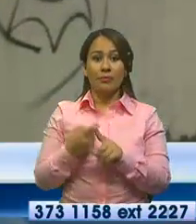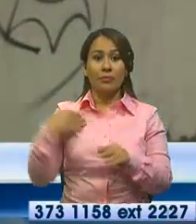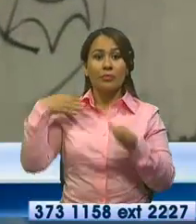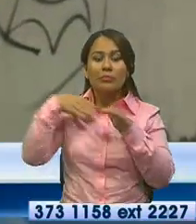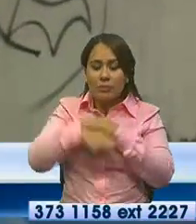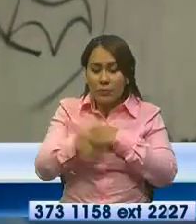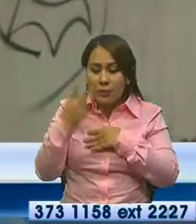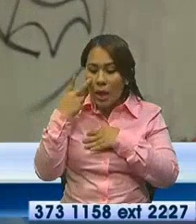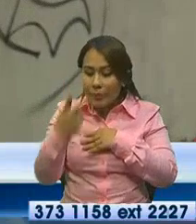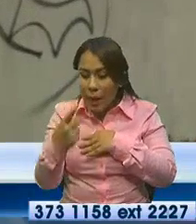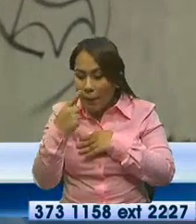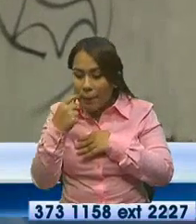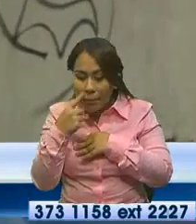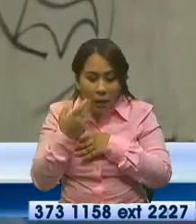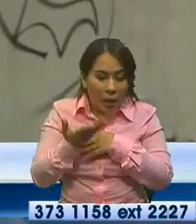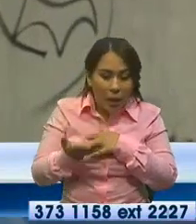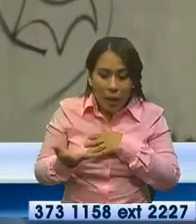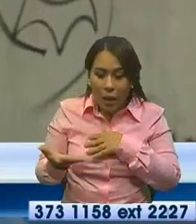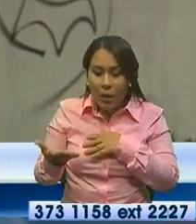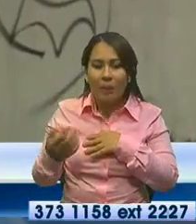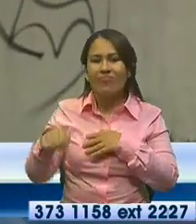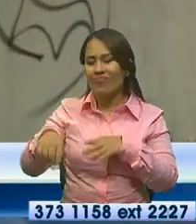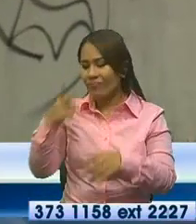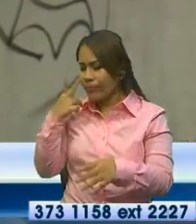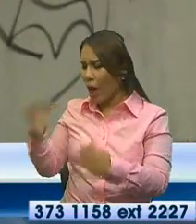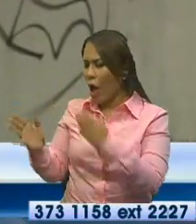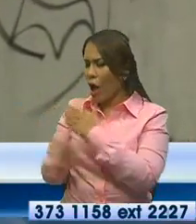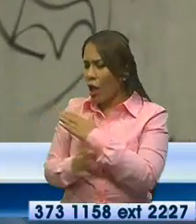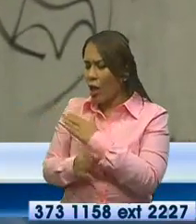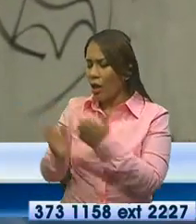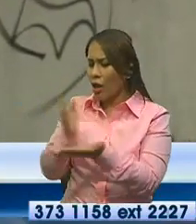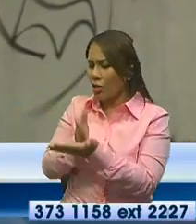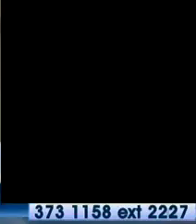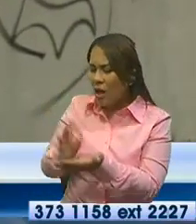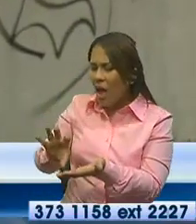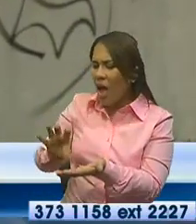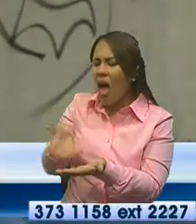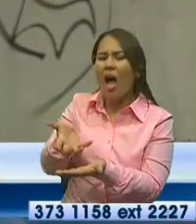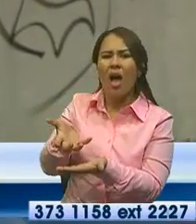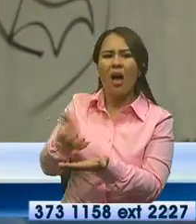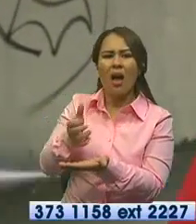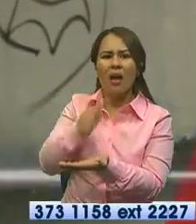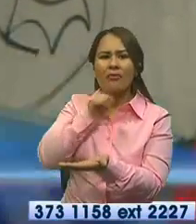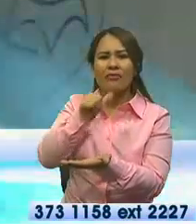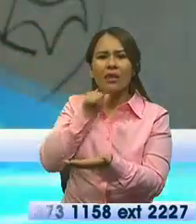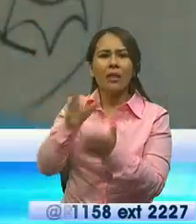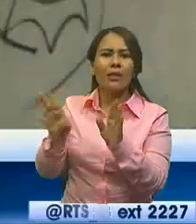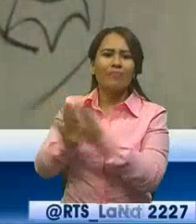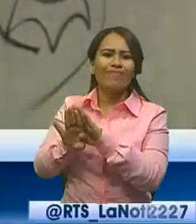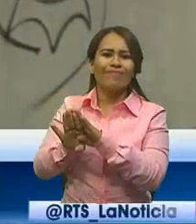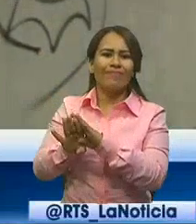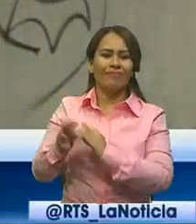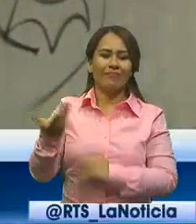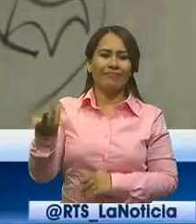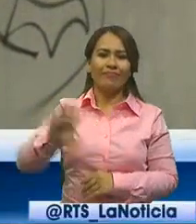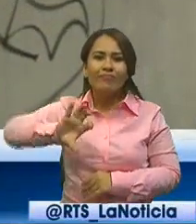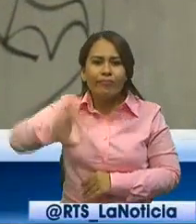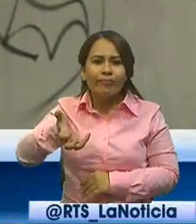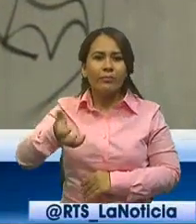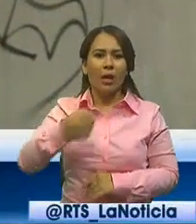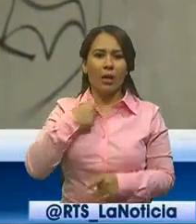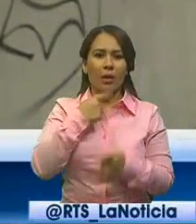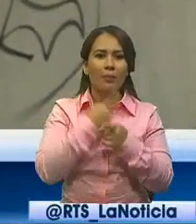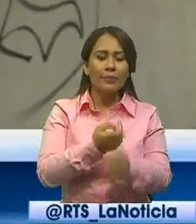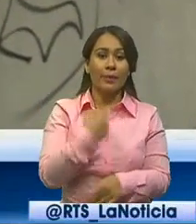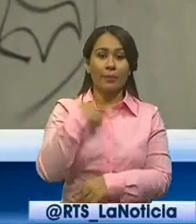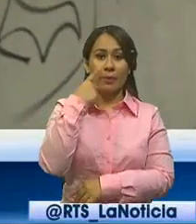a ver a su padre, encontraron una hornilla que se encontraba abierta con GLP, y mis compañeros al ingresar también